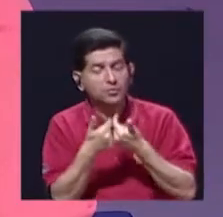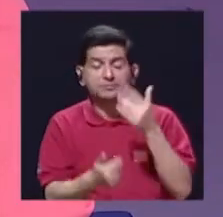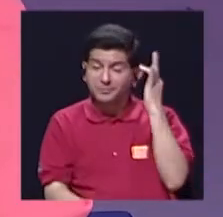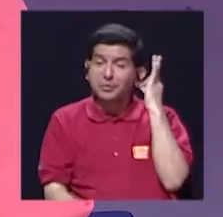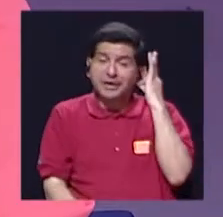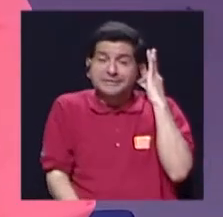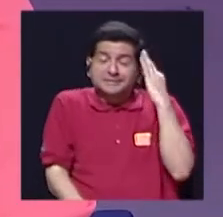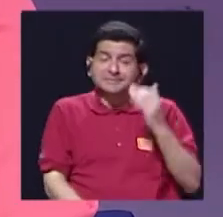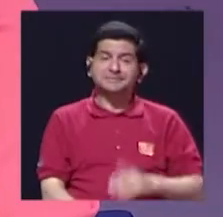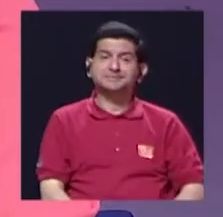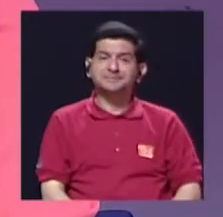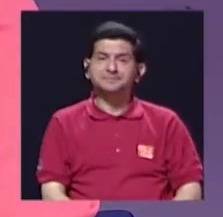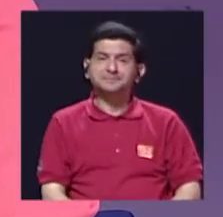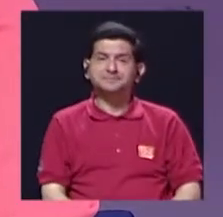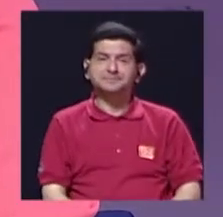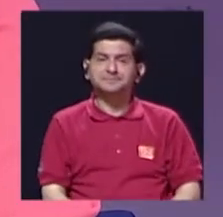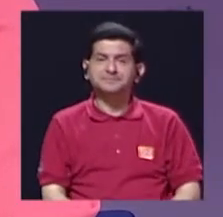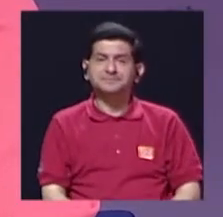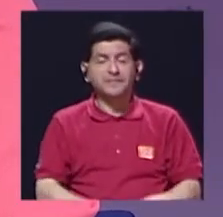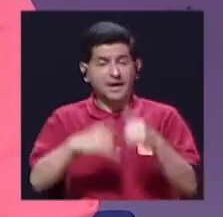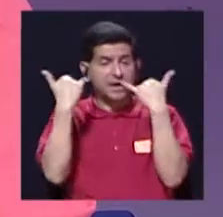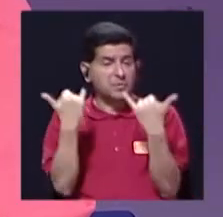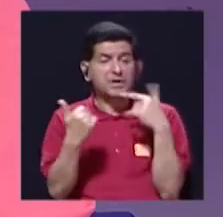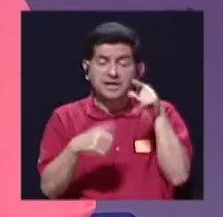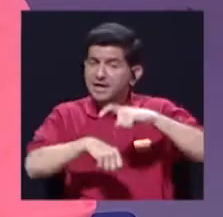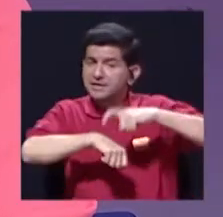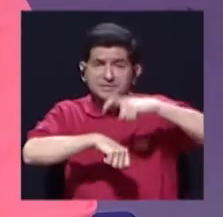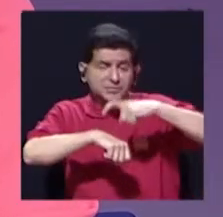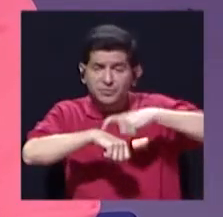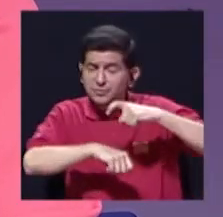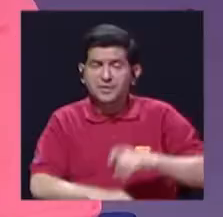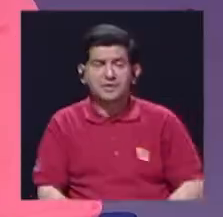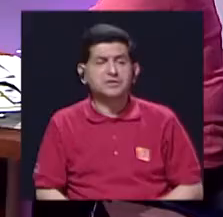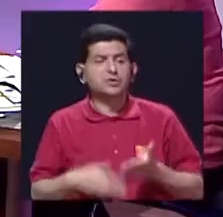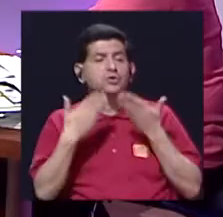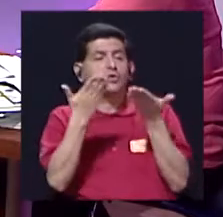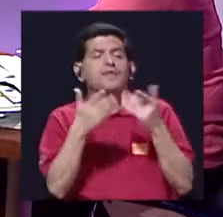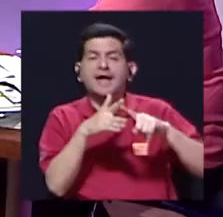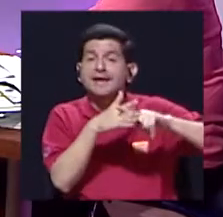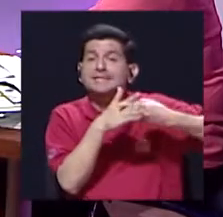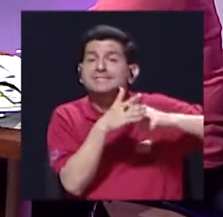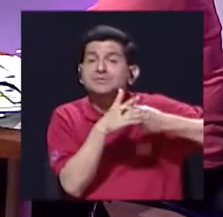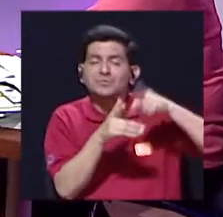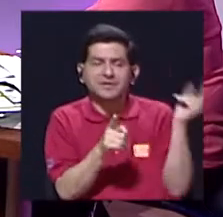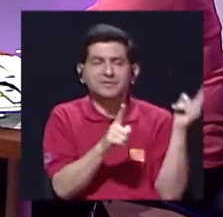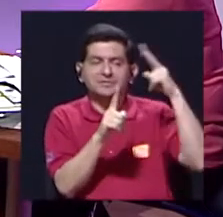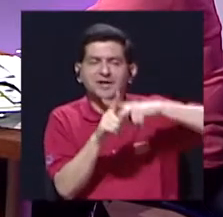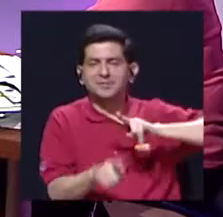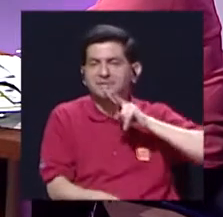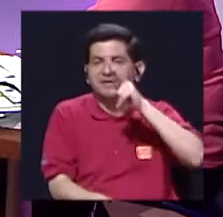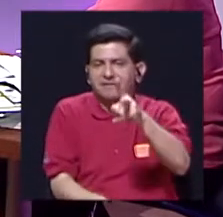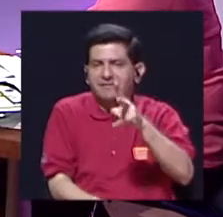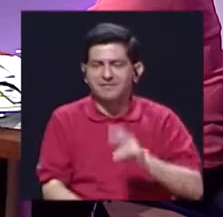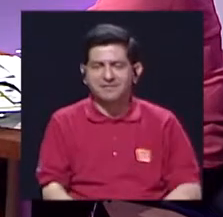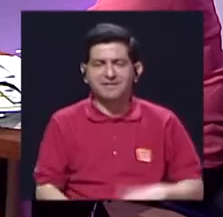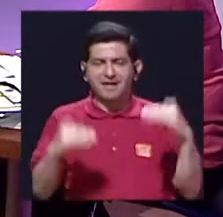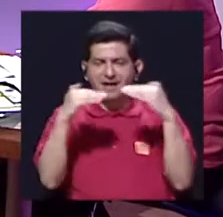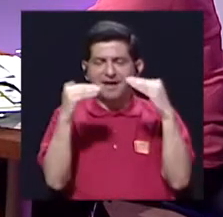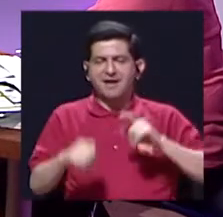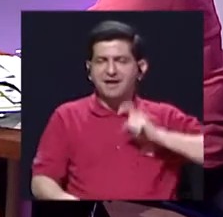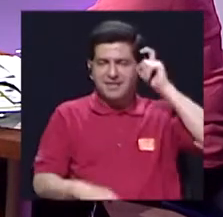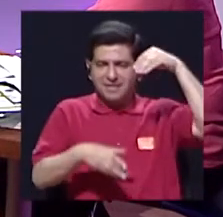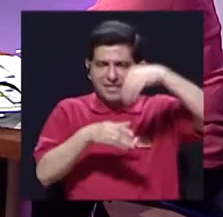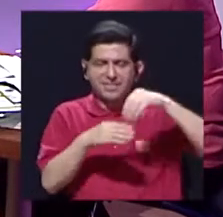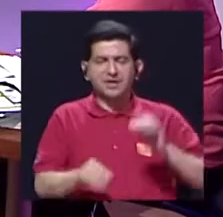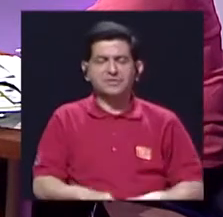femenino. Porque ya se les estaría dando instrumentos para aplicar verdaderamente la equidad de género dentro de